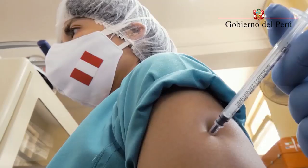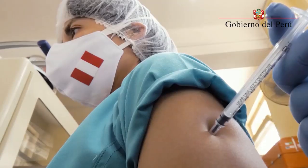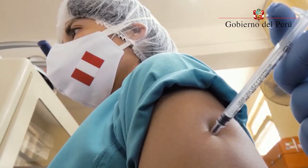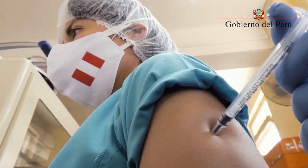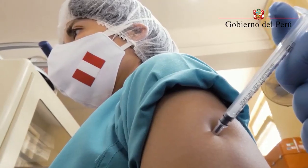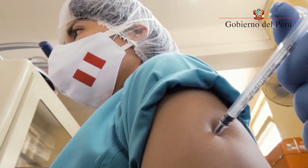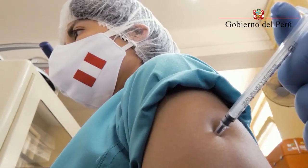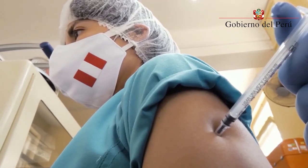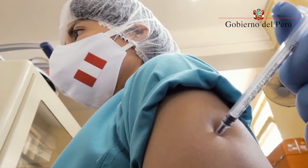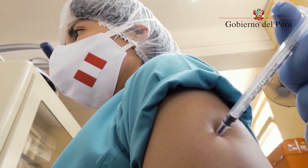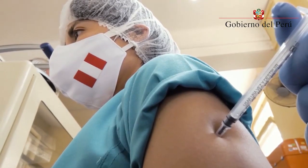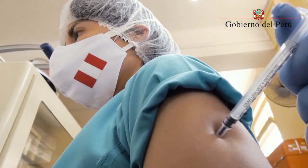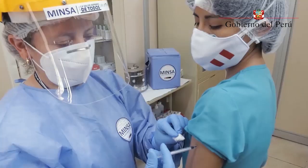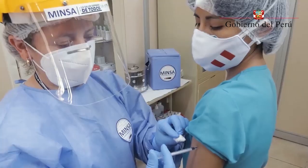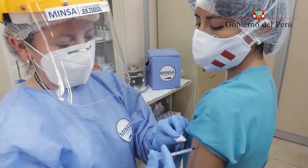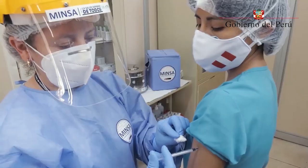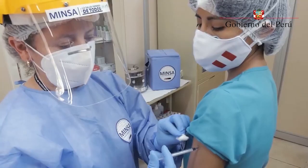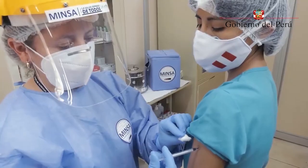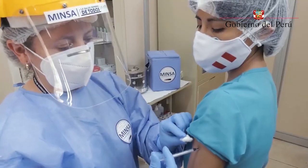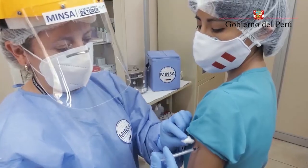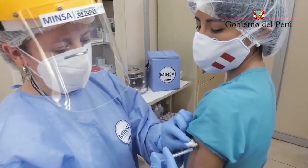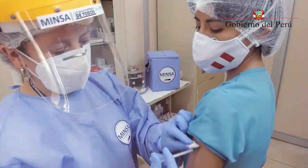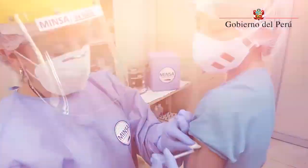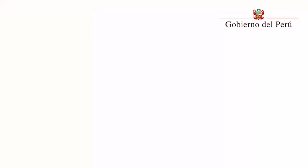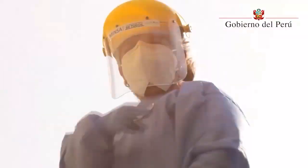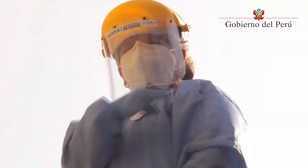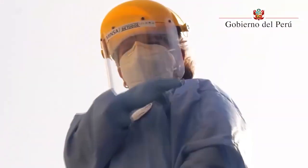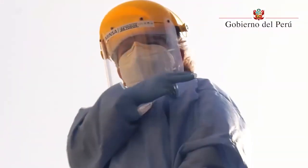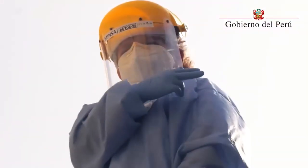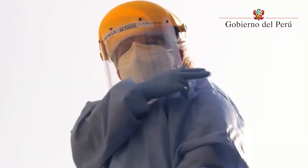Pero hoy tenemos la oportunidad de protegernos.